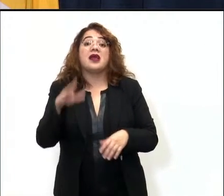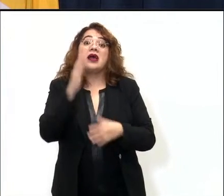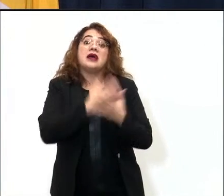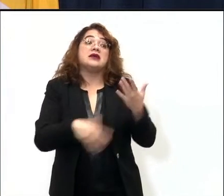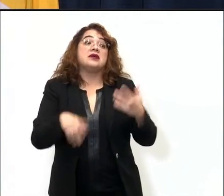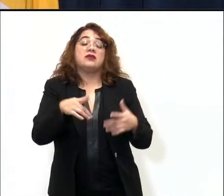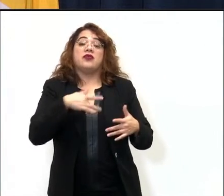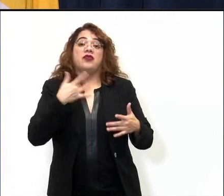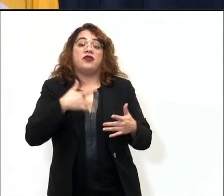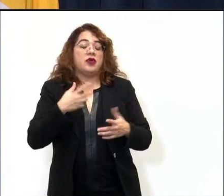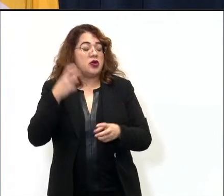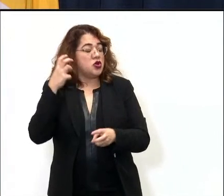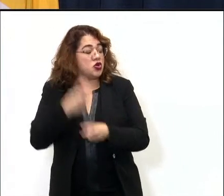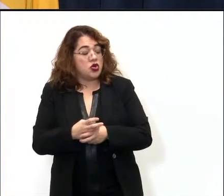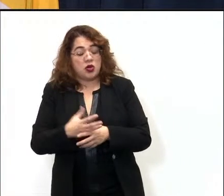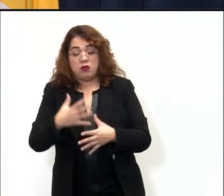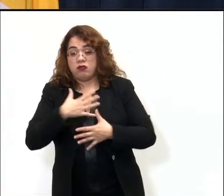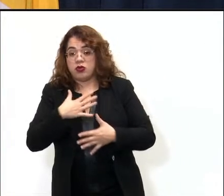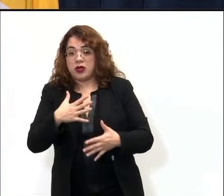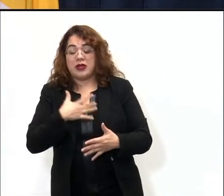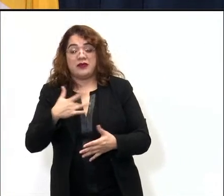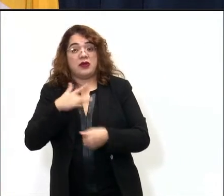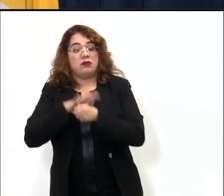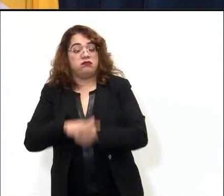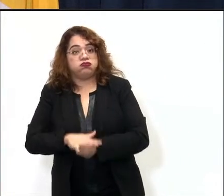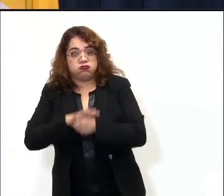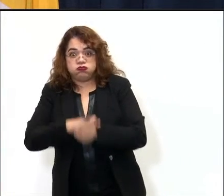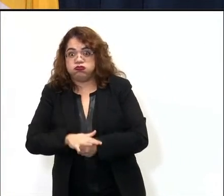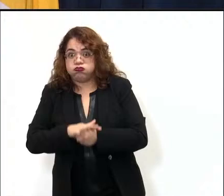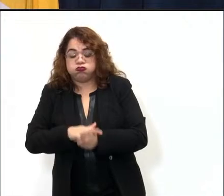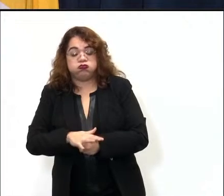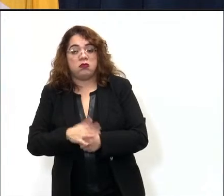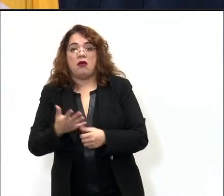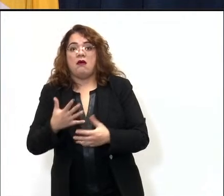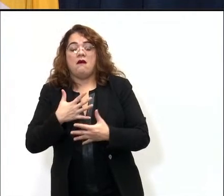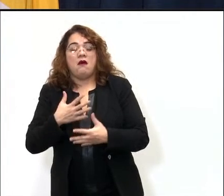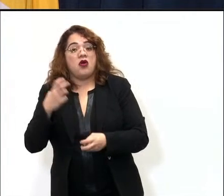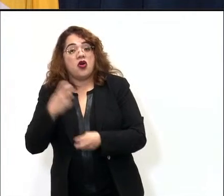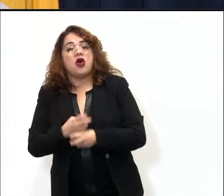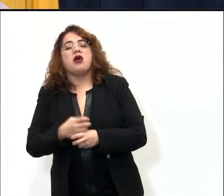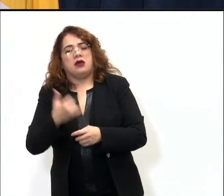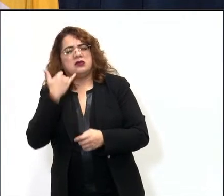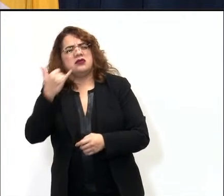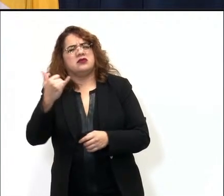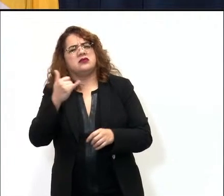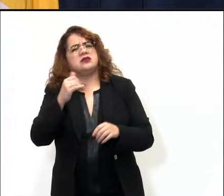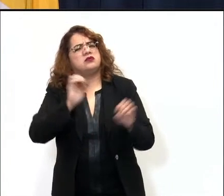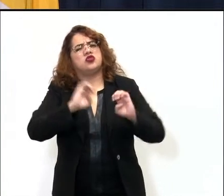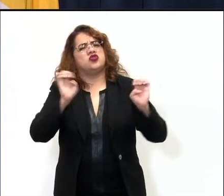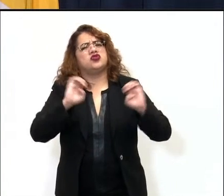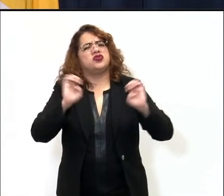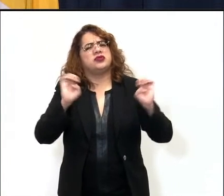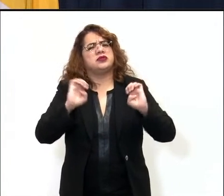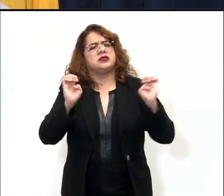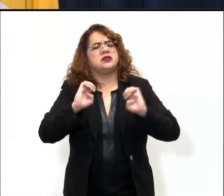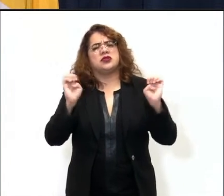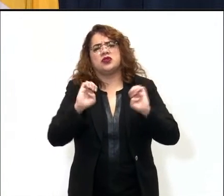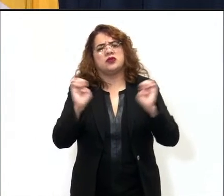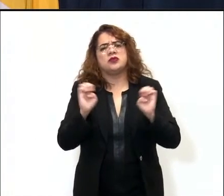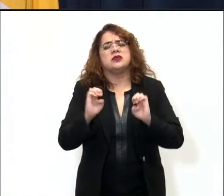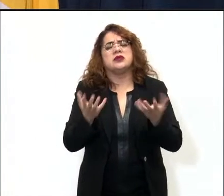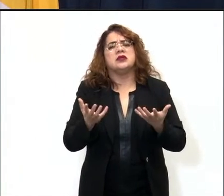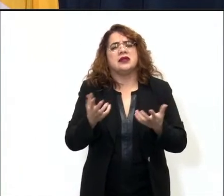busque atención médica de inmediato si usted o alguien con quien usted vive tiene problemas para